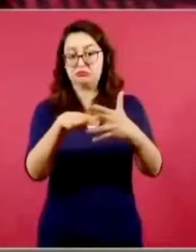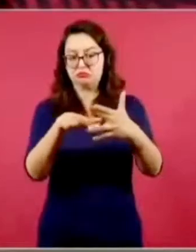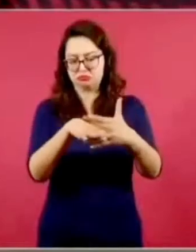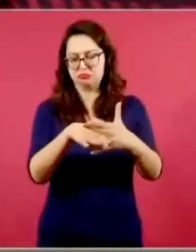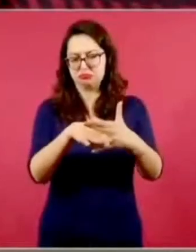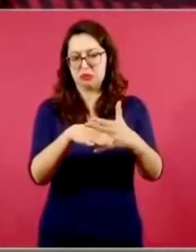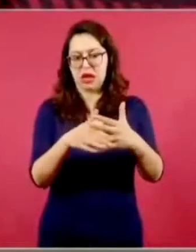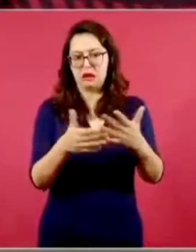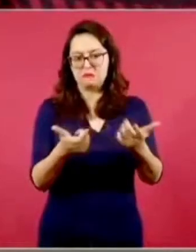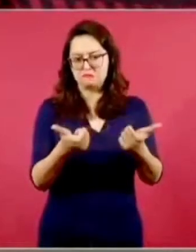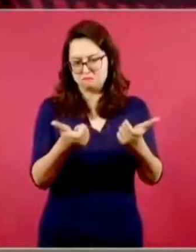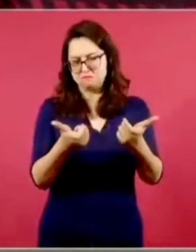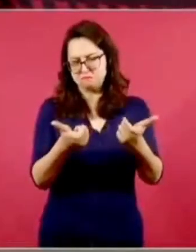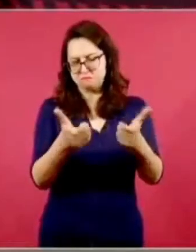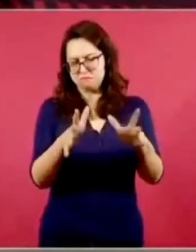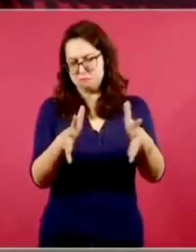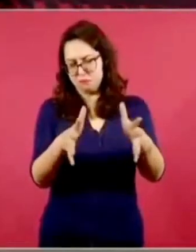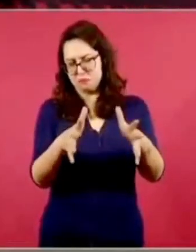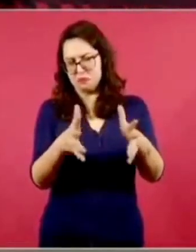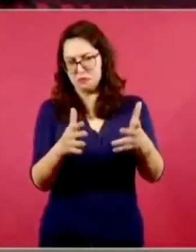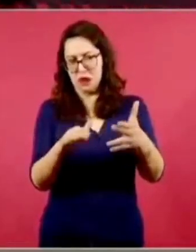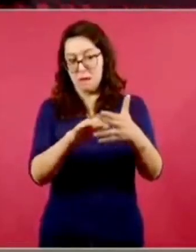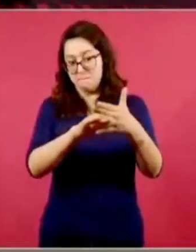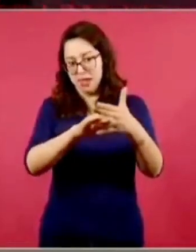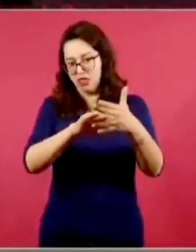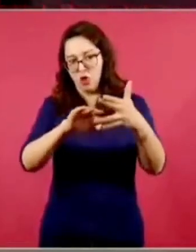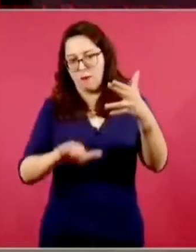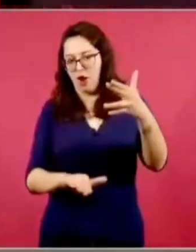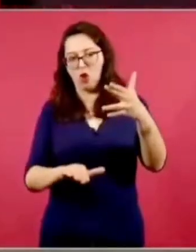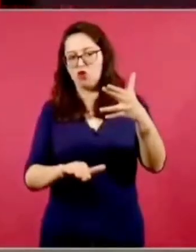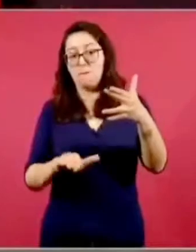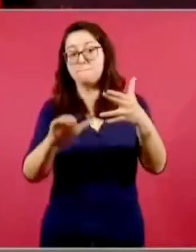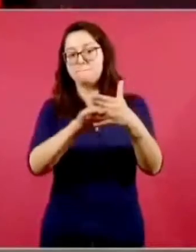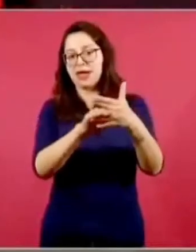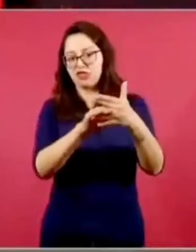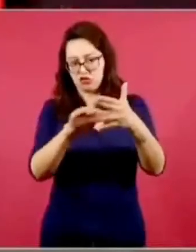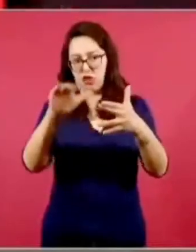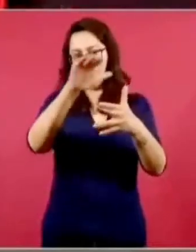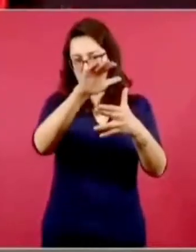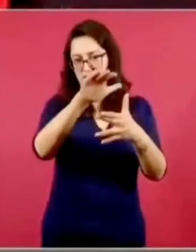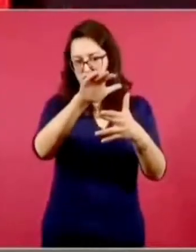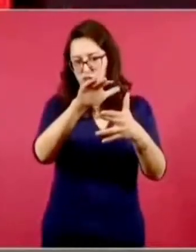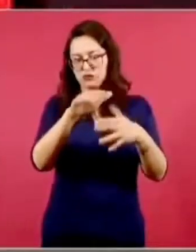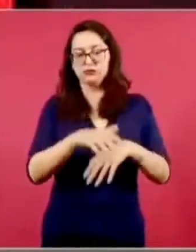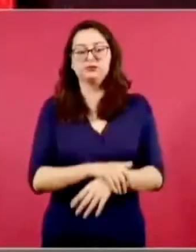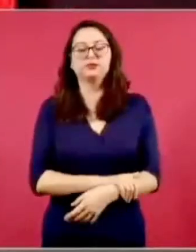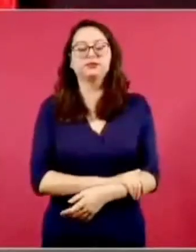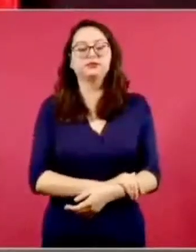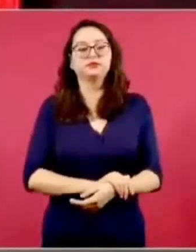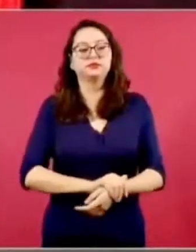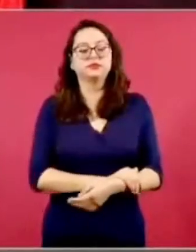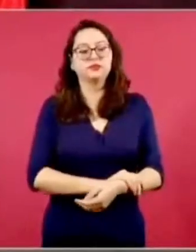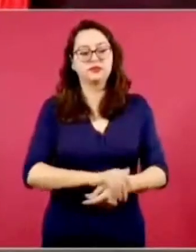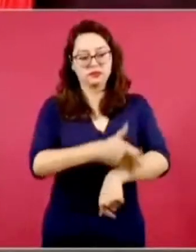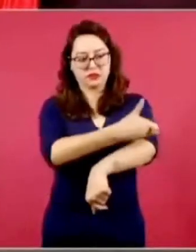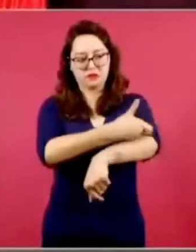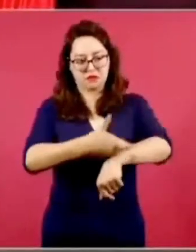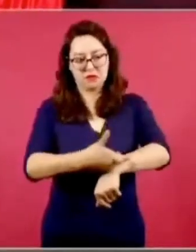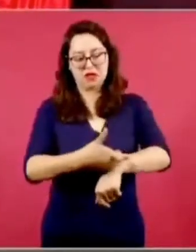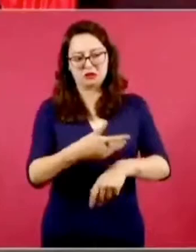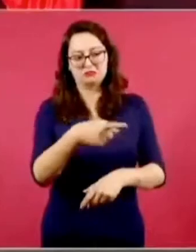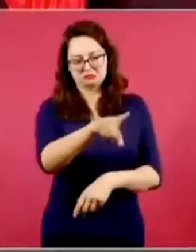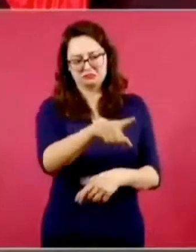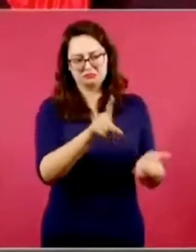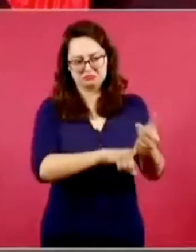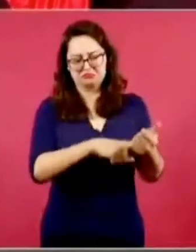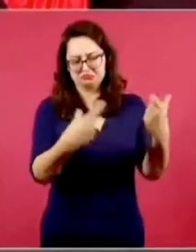o alta, que los hijos son simpatizantes, ya